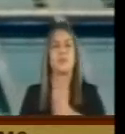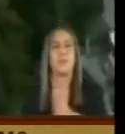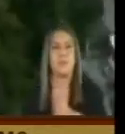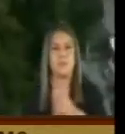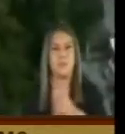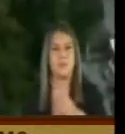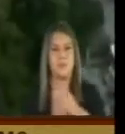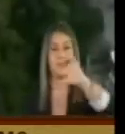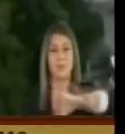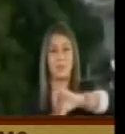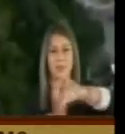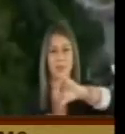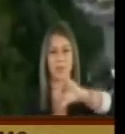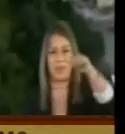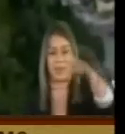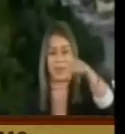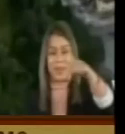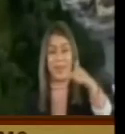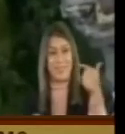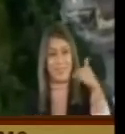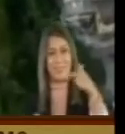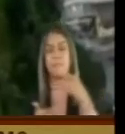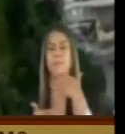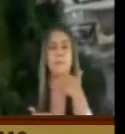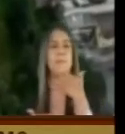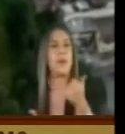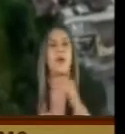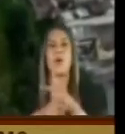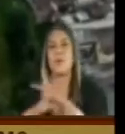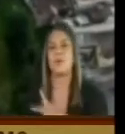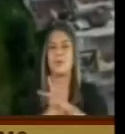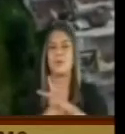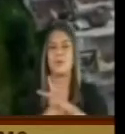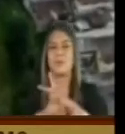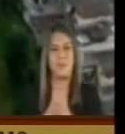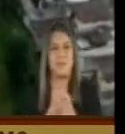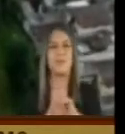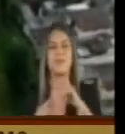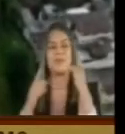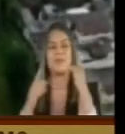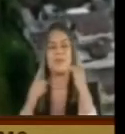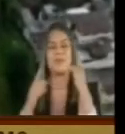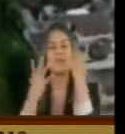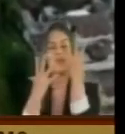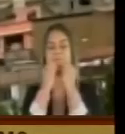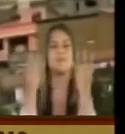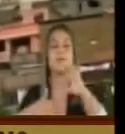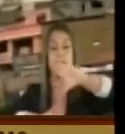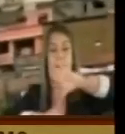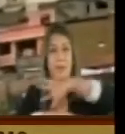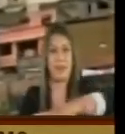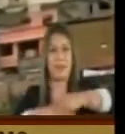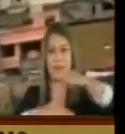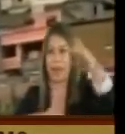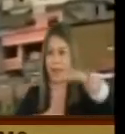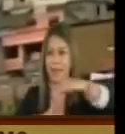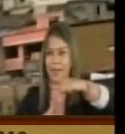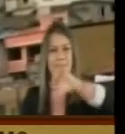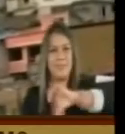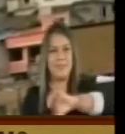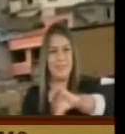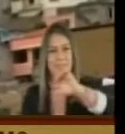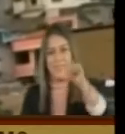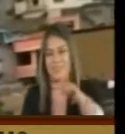su operatividad. Además, recalcó que el último trimestre de este año estará funcionando este medio masivo de transporte y para el primer